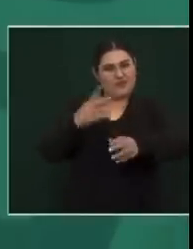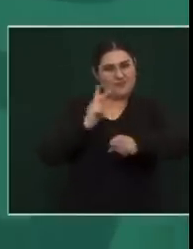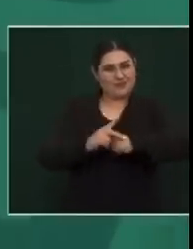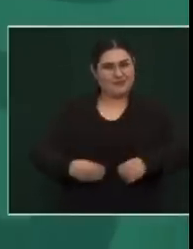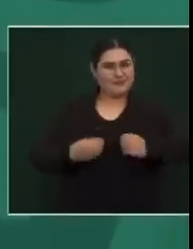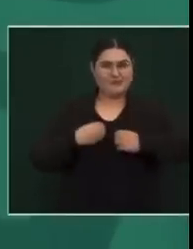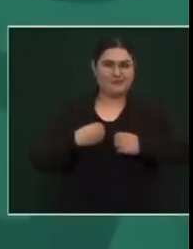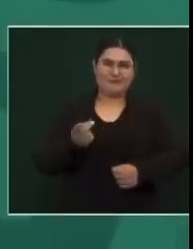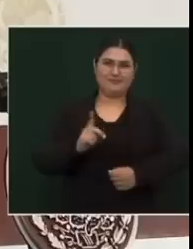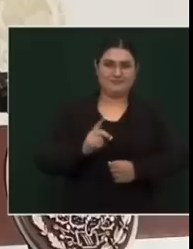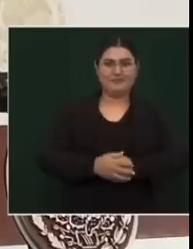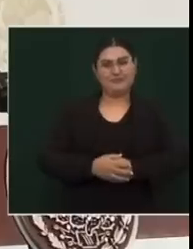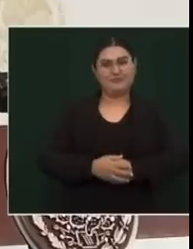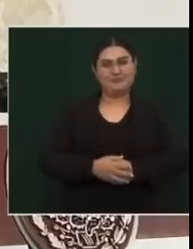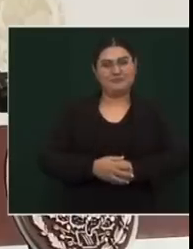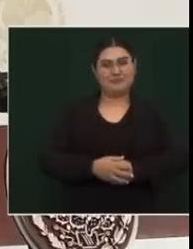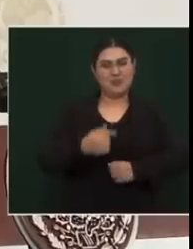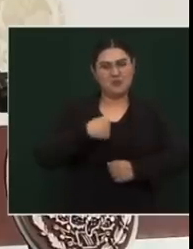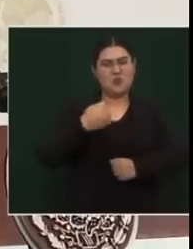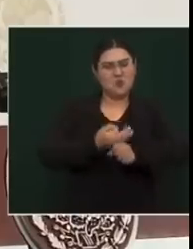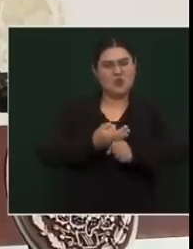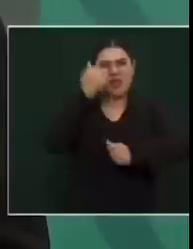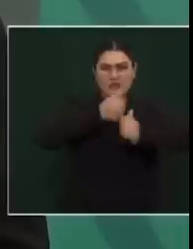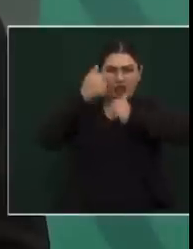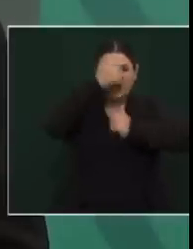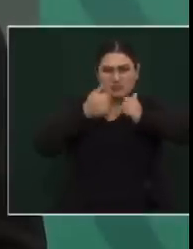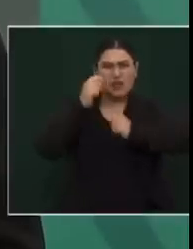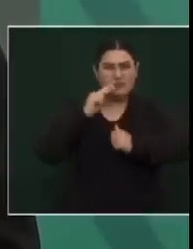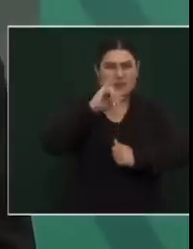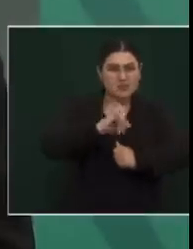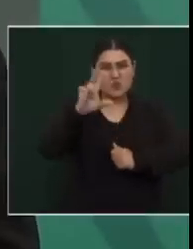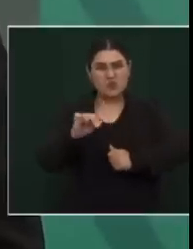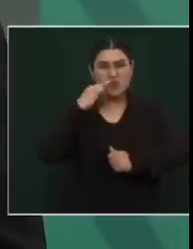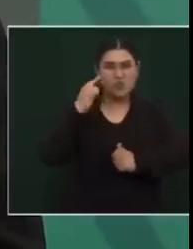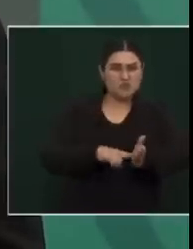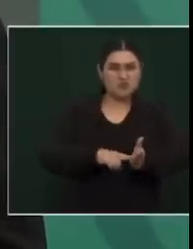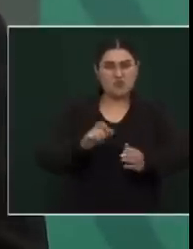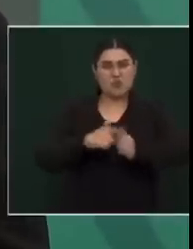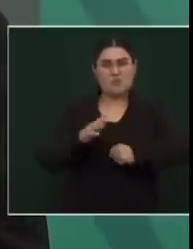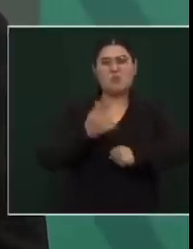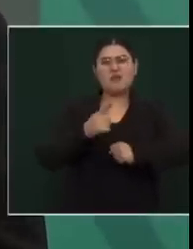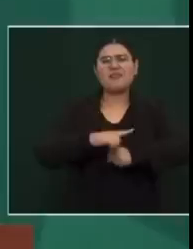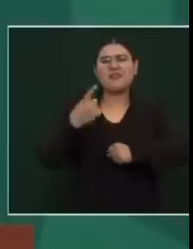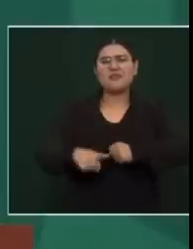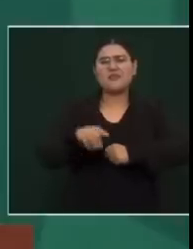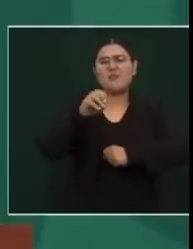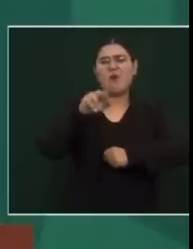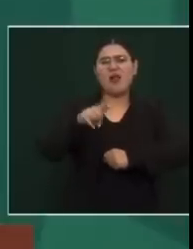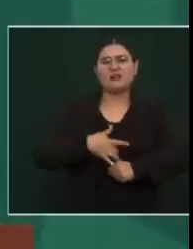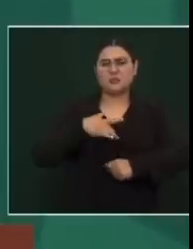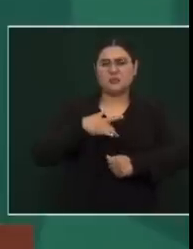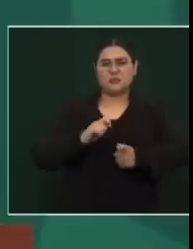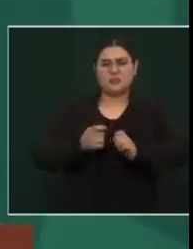Entonces, estoy analizando la posibilidad de sí presentar una denuncia por daño moral y que lo que obtengamos